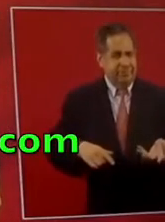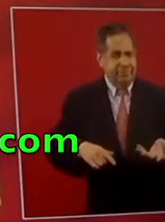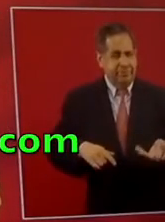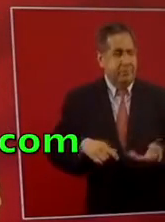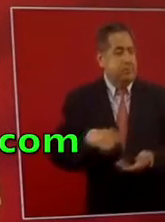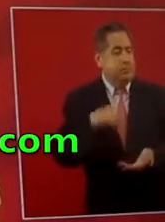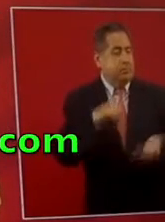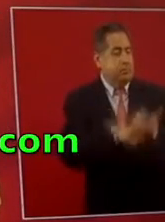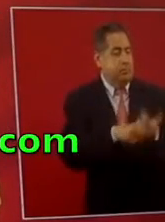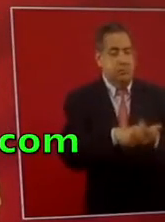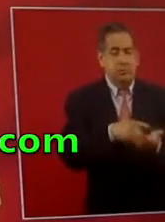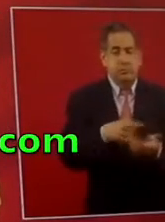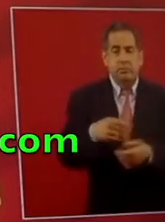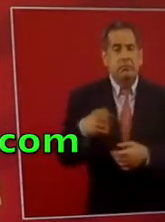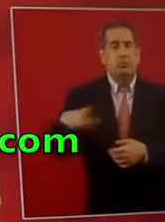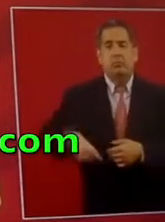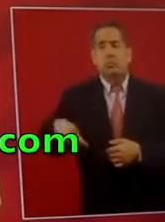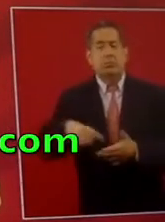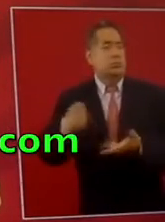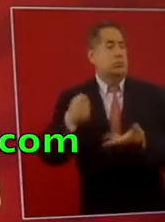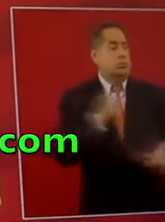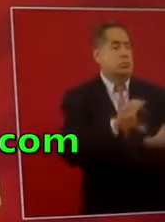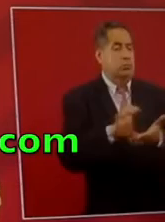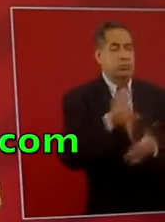llevará a cabo en Mapastepec, Chiapas?